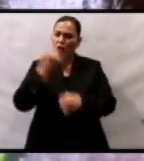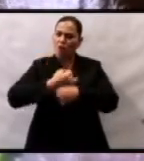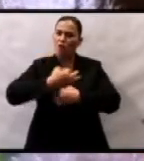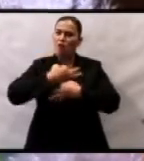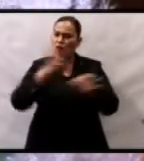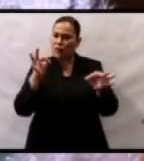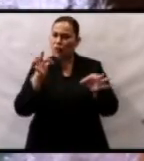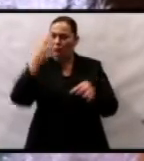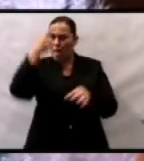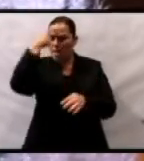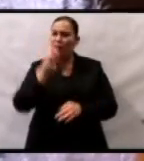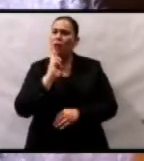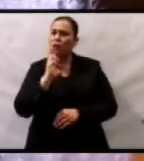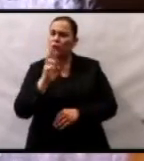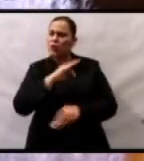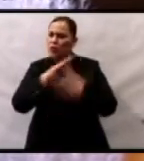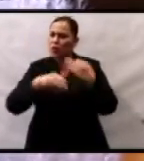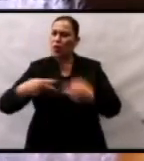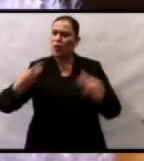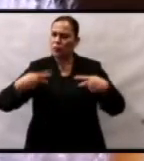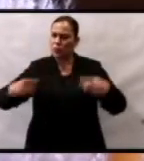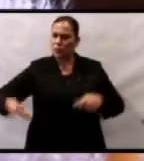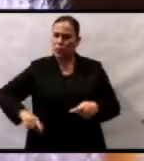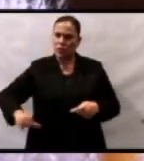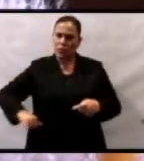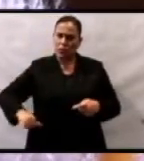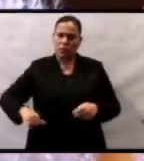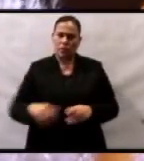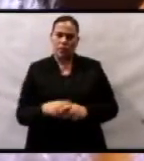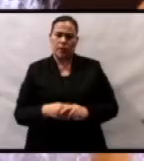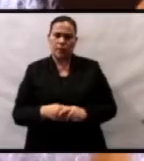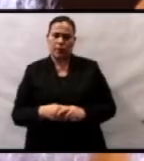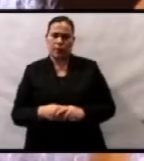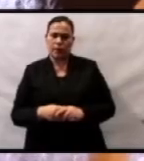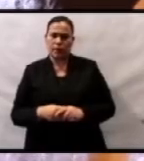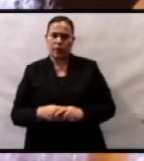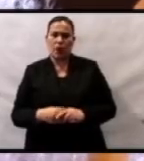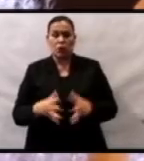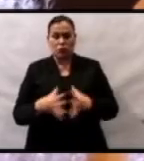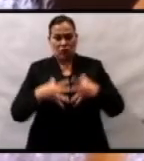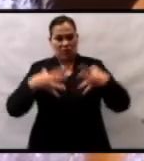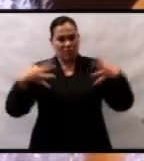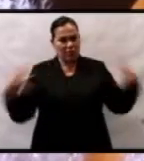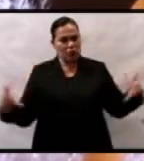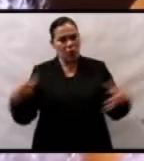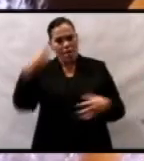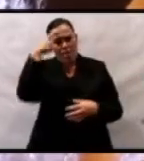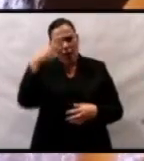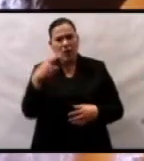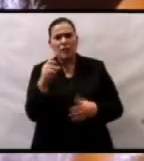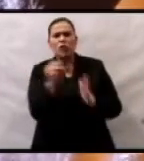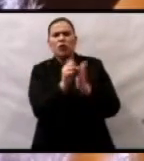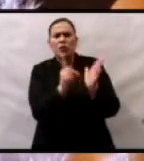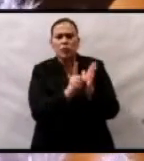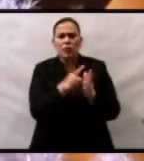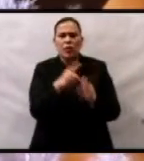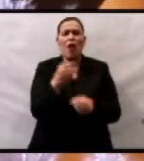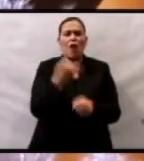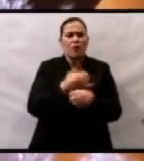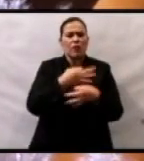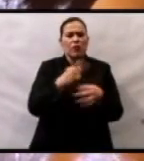positiva a los interesados. El incremento de solicitudes de información fue